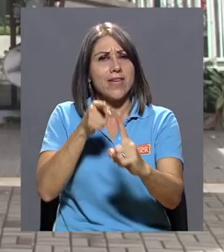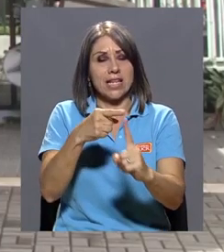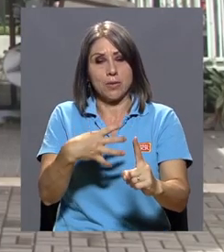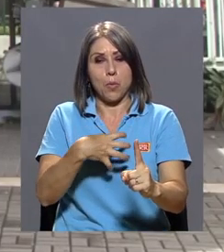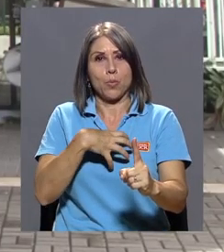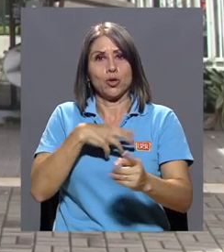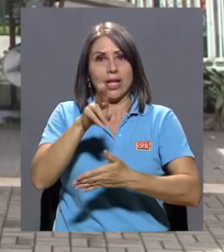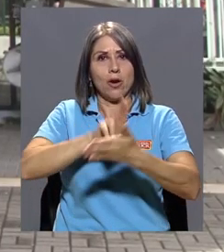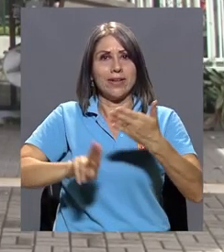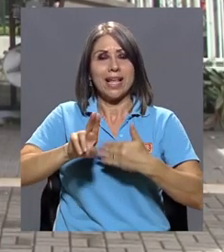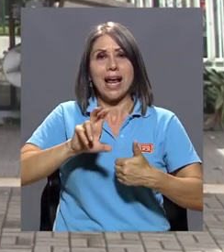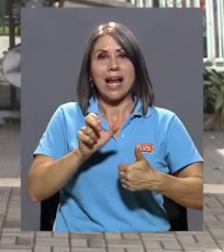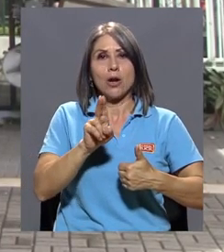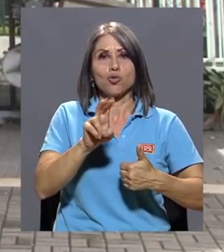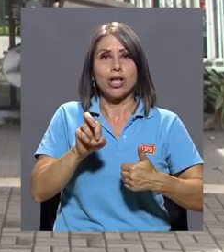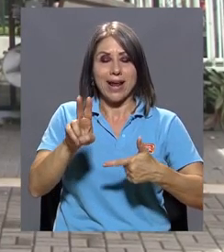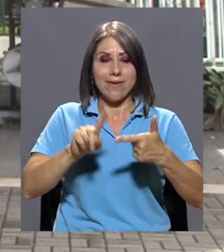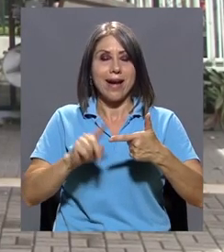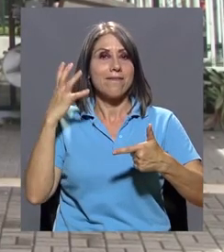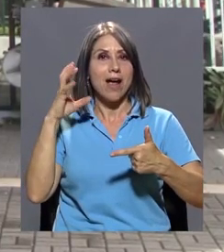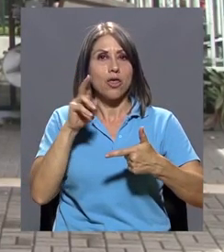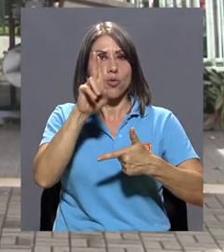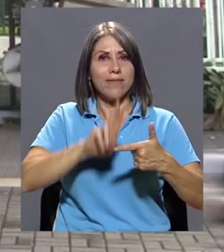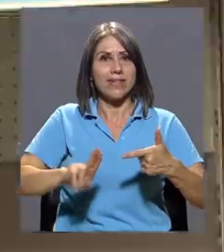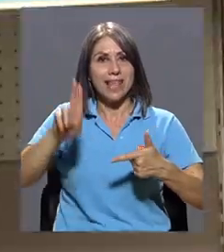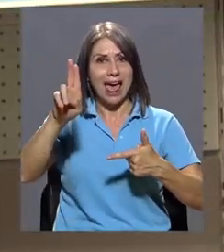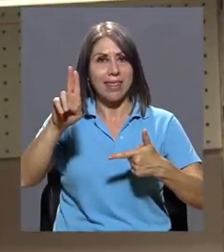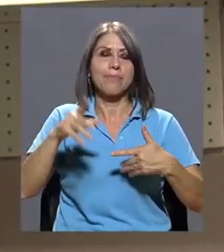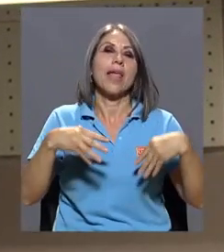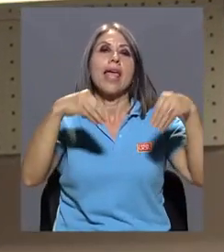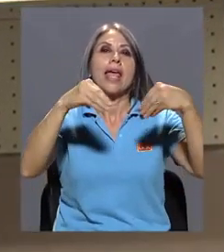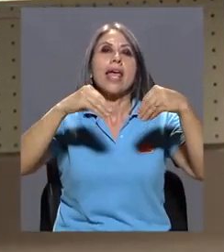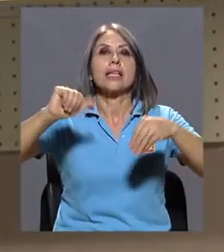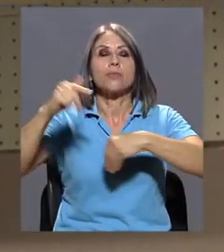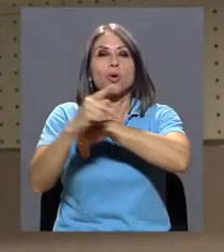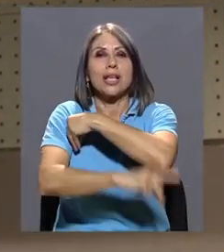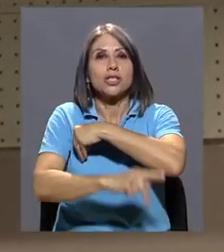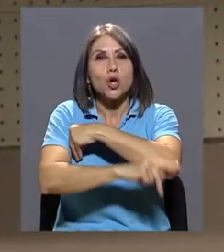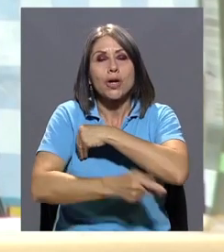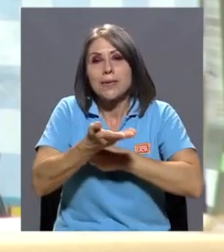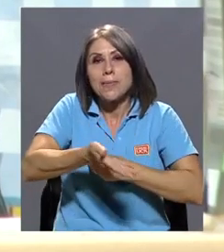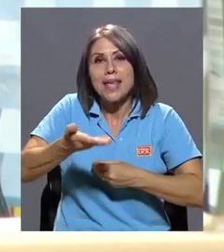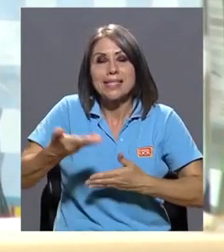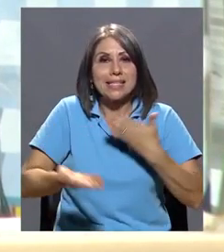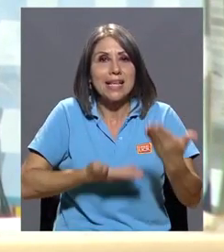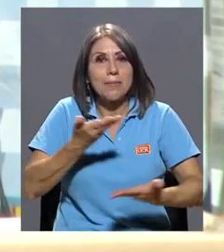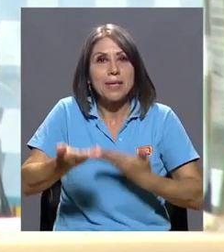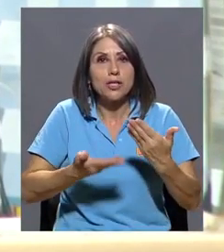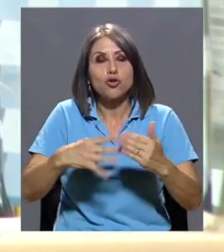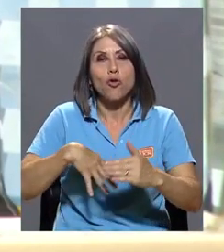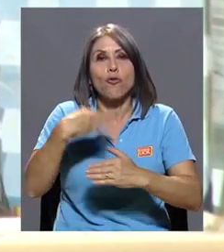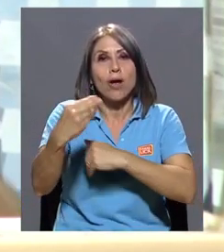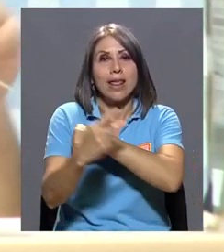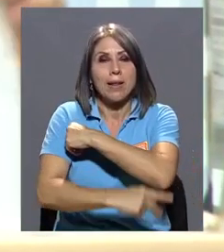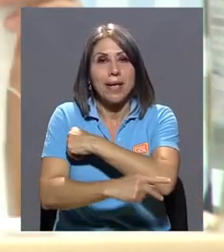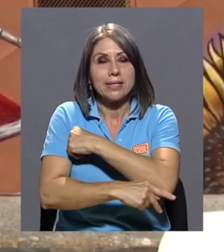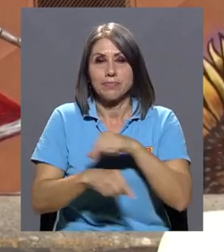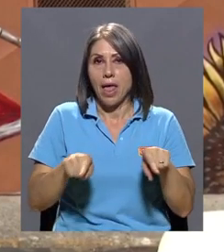propios de la universidad en canal use regla de universidad las exportaciones de bienes y los servicios prestados fuera del ámbito territorial